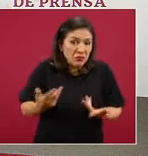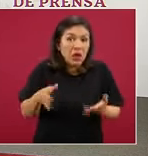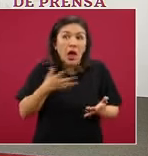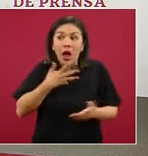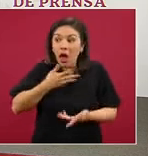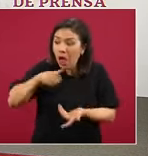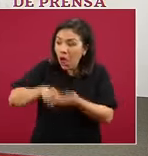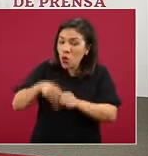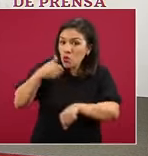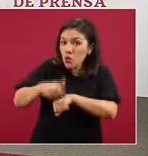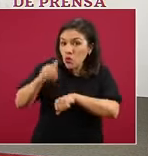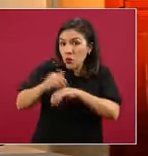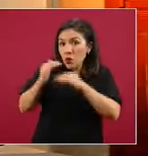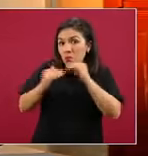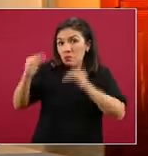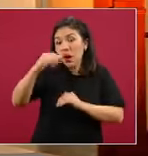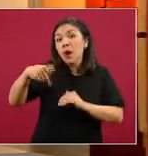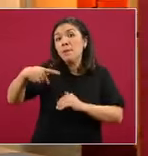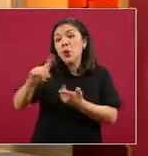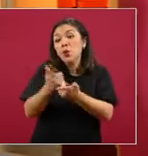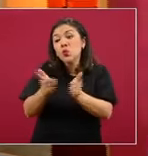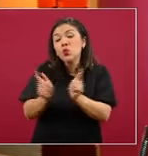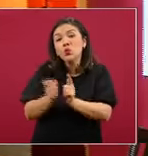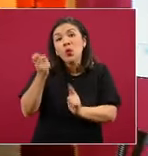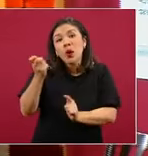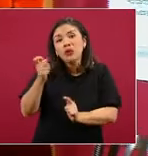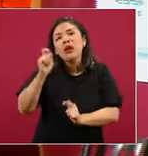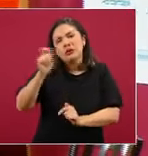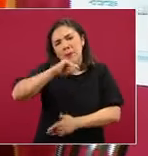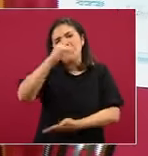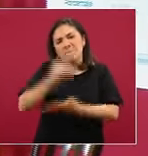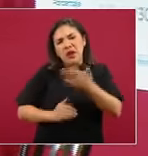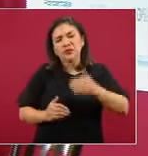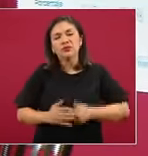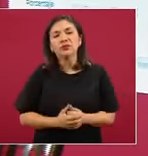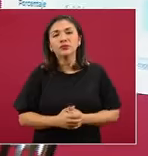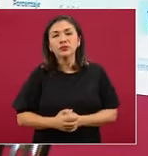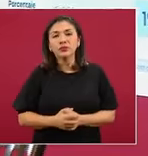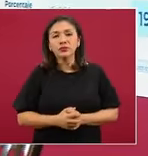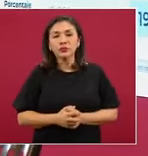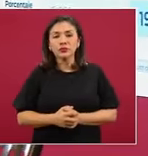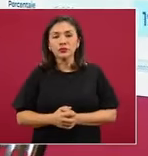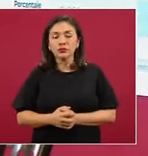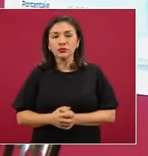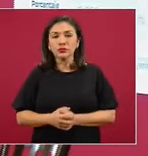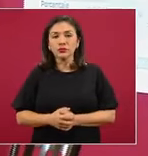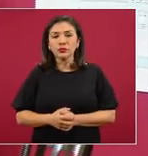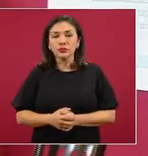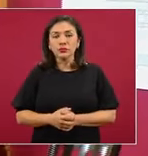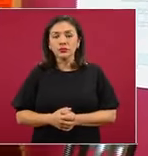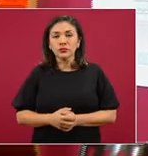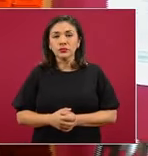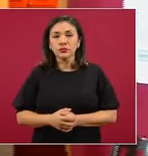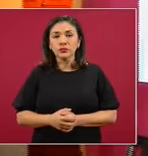mayor, el porcentaje de exceso en este grupo de edad es menor. La siguiente, por favor.